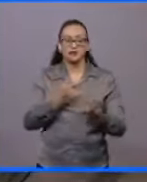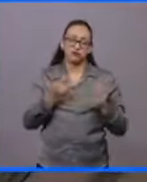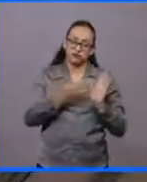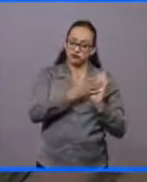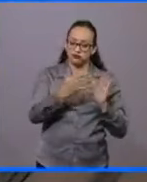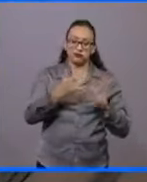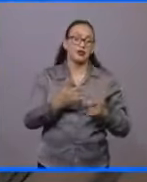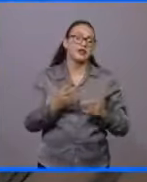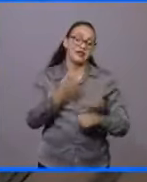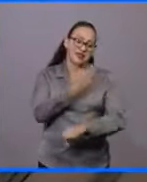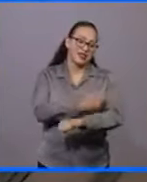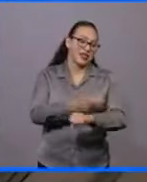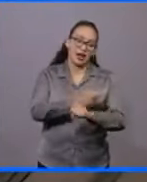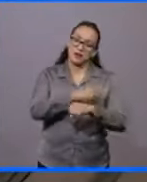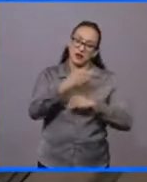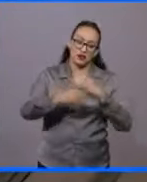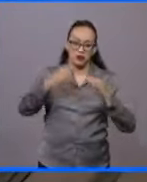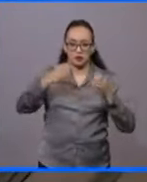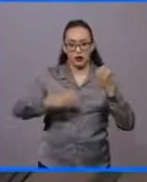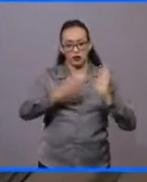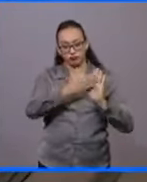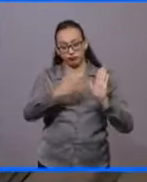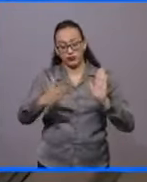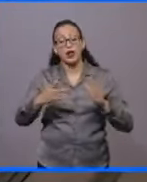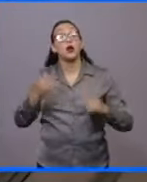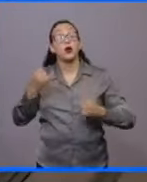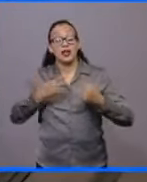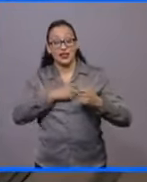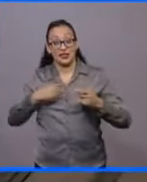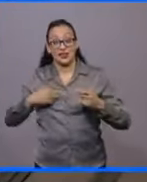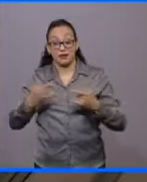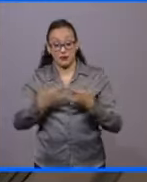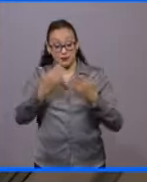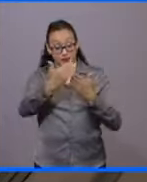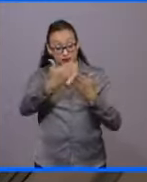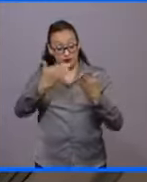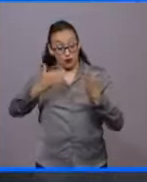debe allegarse a las pruebas necesarias para su estudio, aun cuando